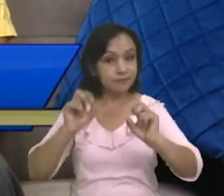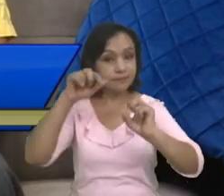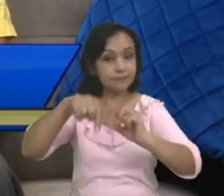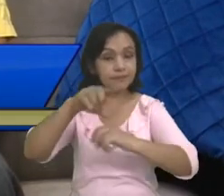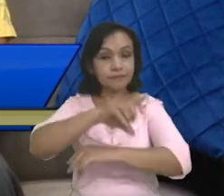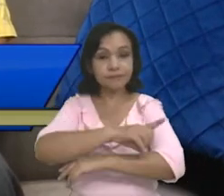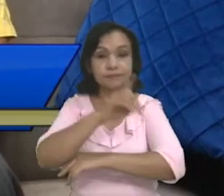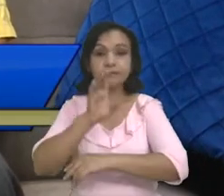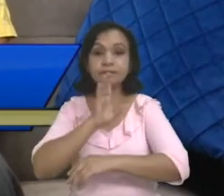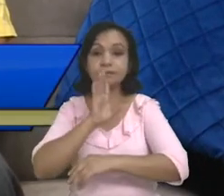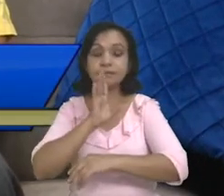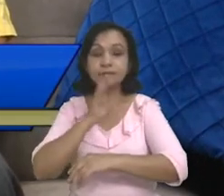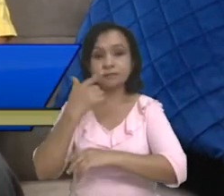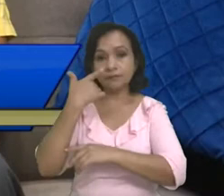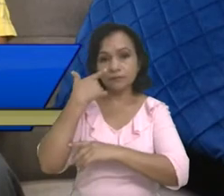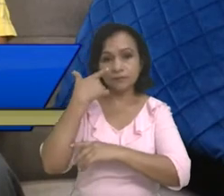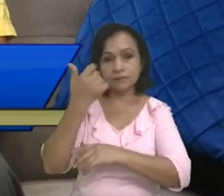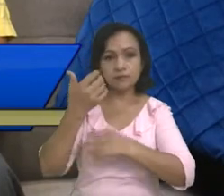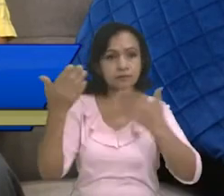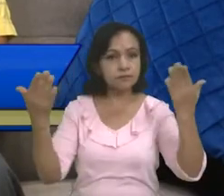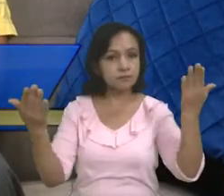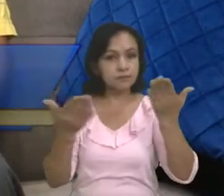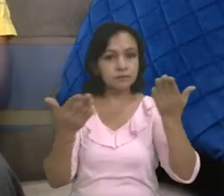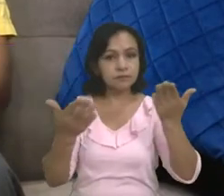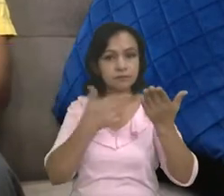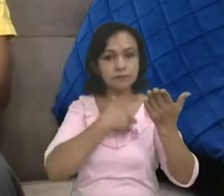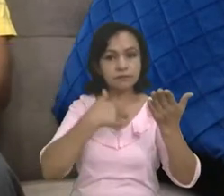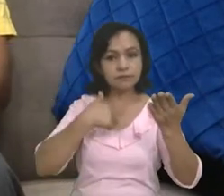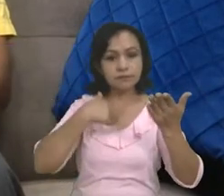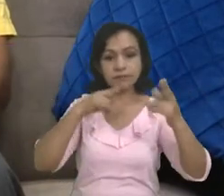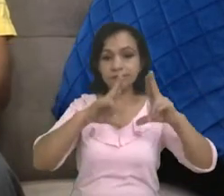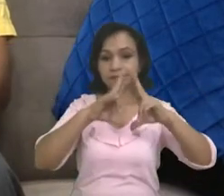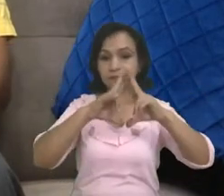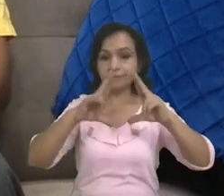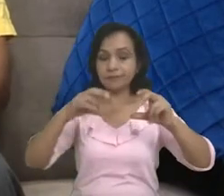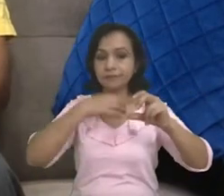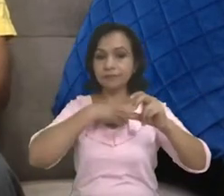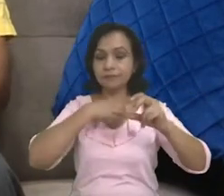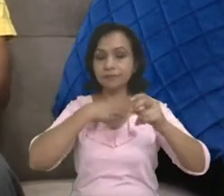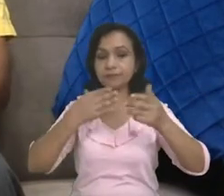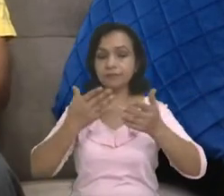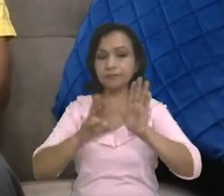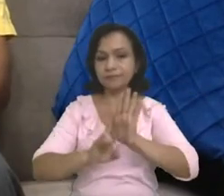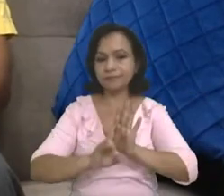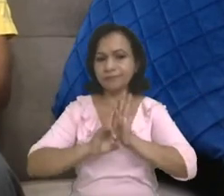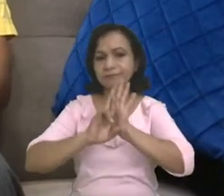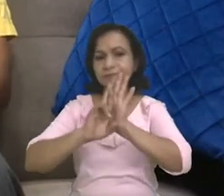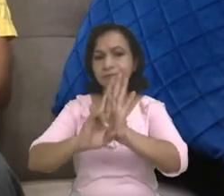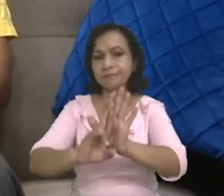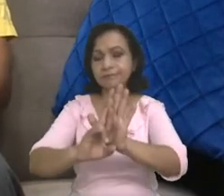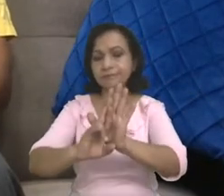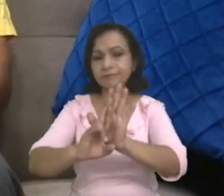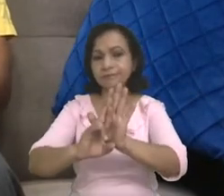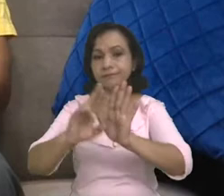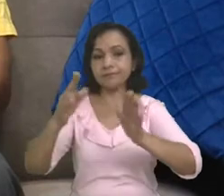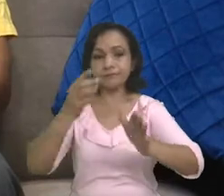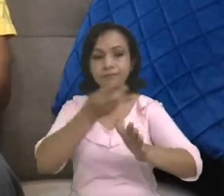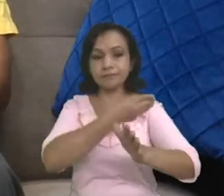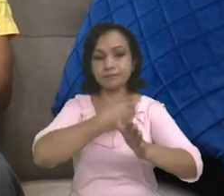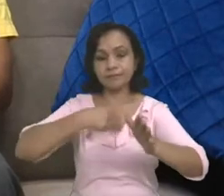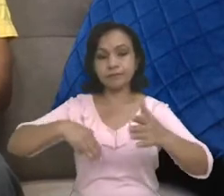estaremos conversando y conociendo cómo se prepara nuestra nicaragua para brindar una respuesta del sistema de salud